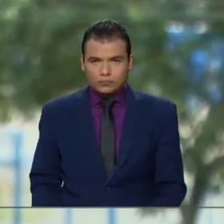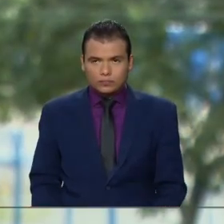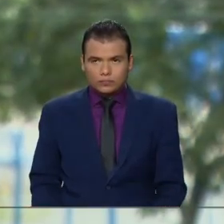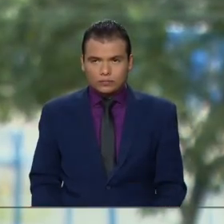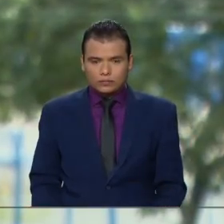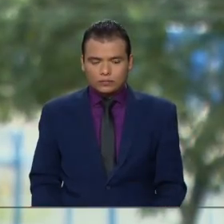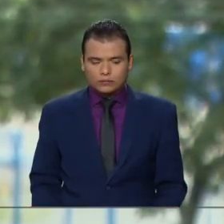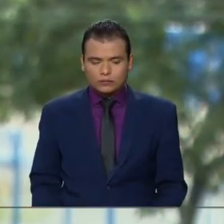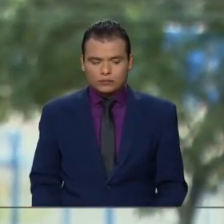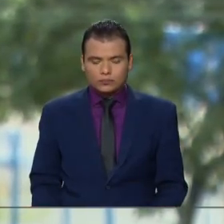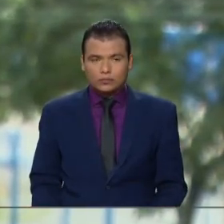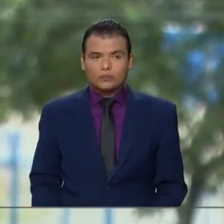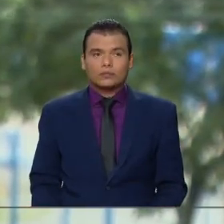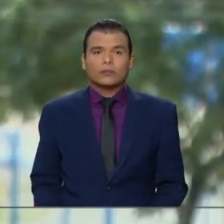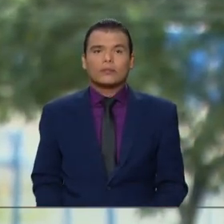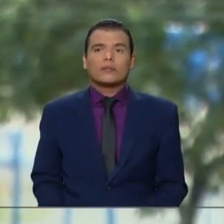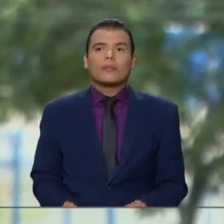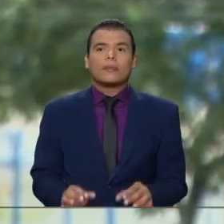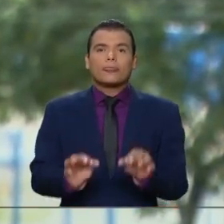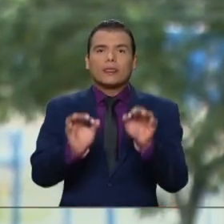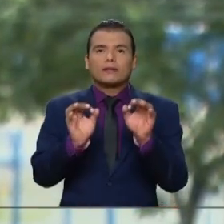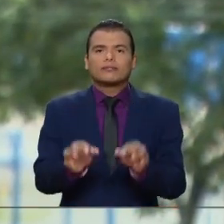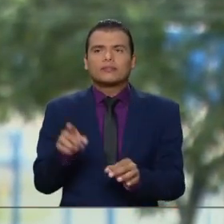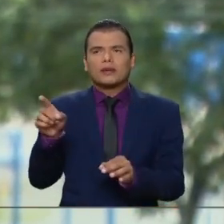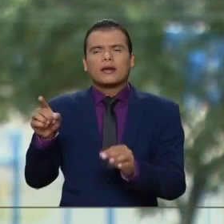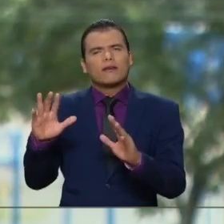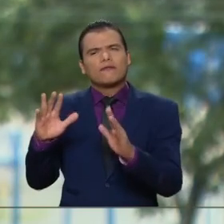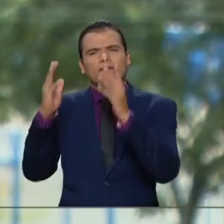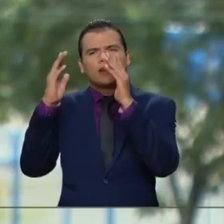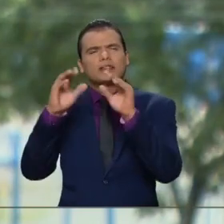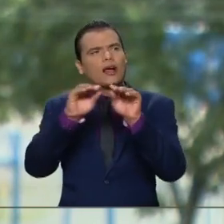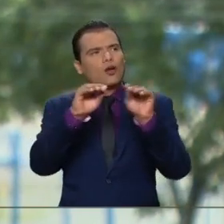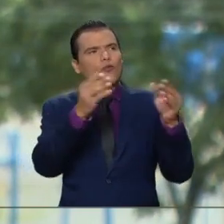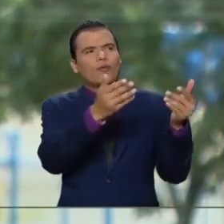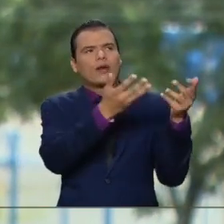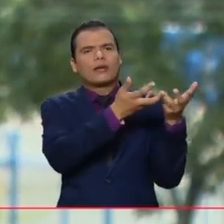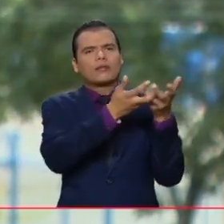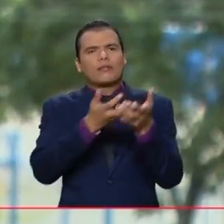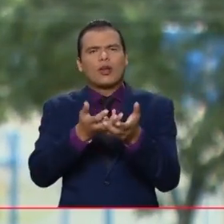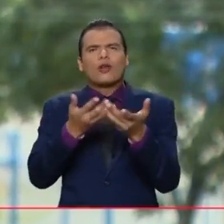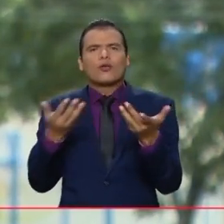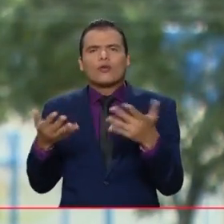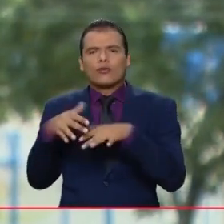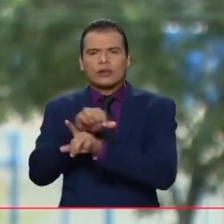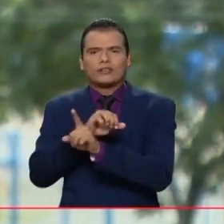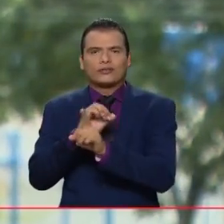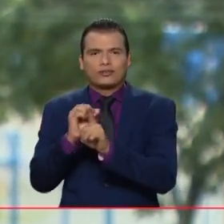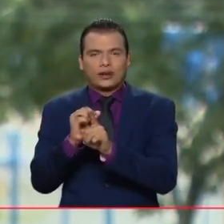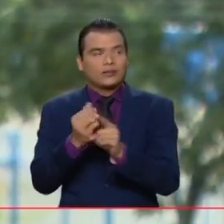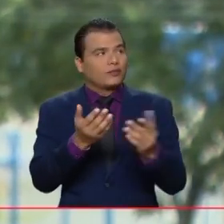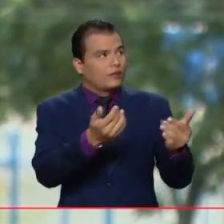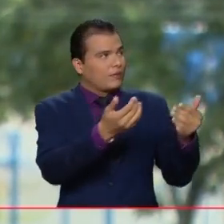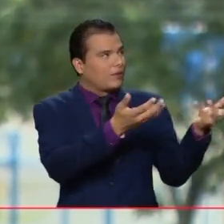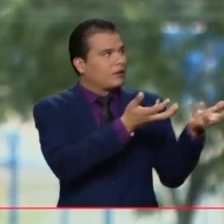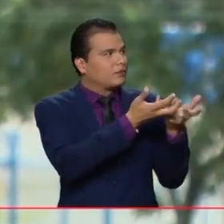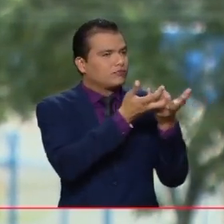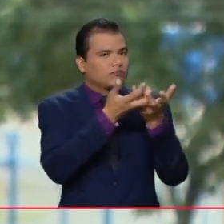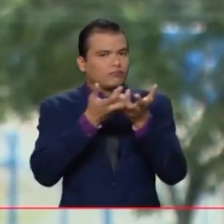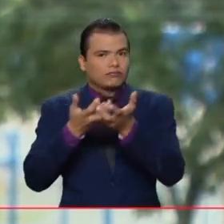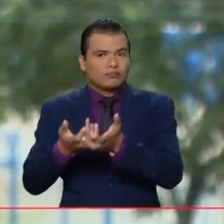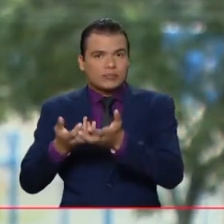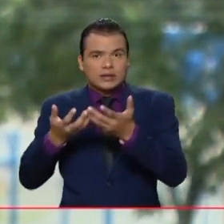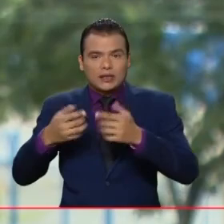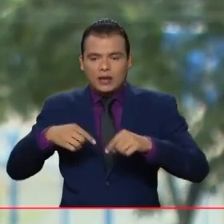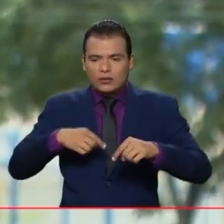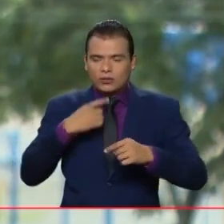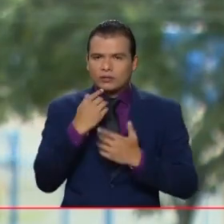Hola, muy buenas tardes. Pues mire, fue a través de redes sociales que se realizó la convocatoria para que dichos menores llegaran hasta esta vivienda. Lo que han revelado